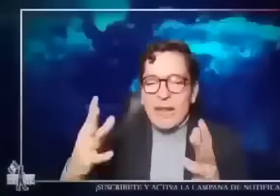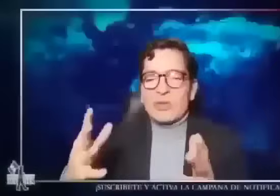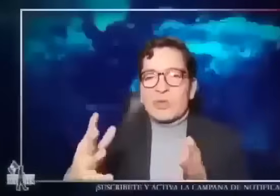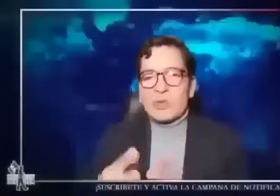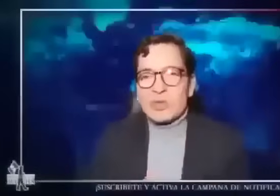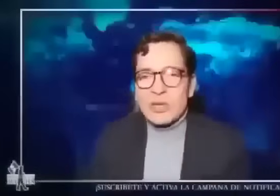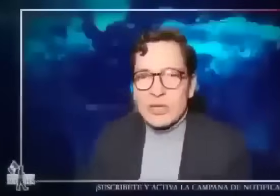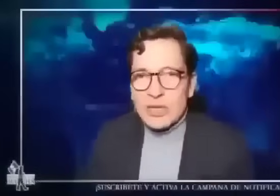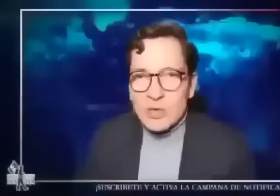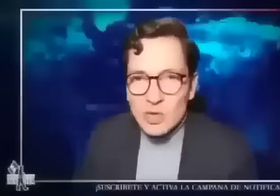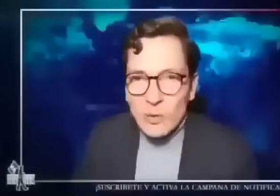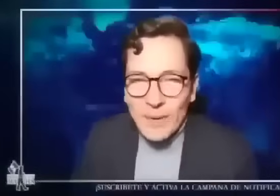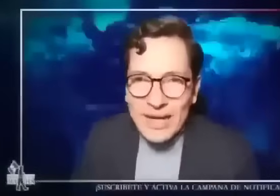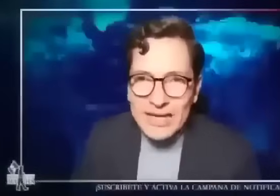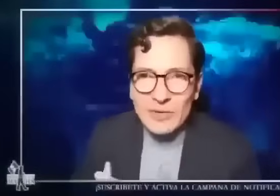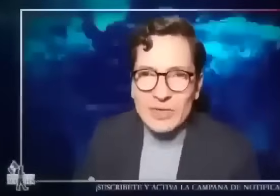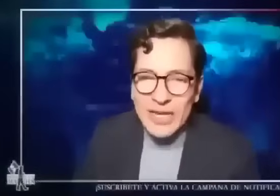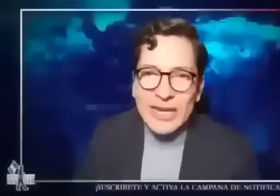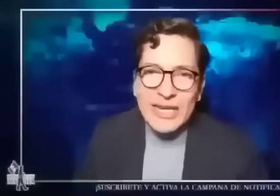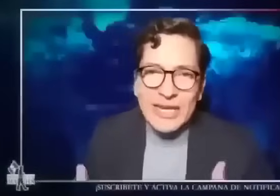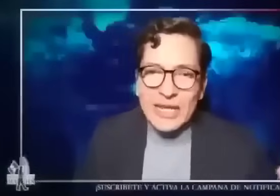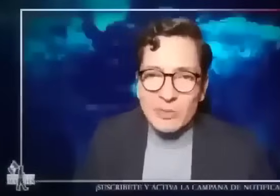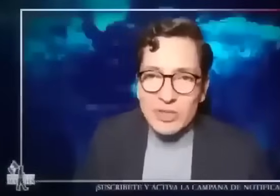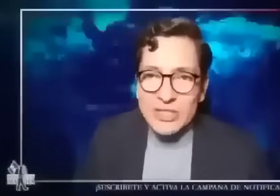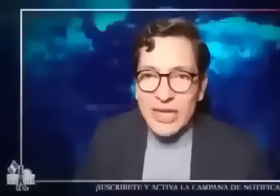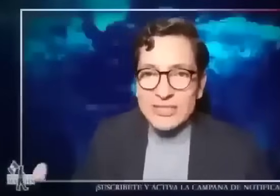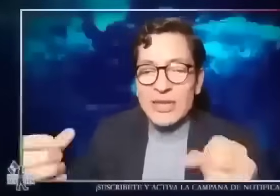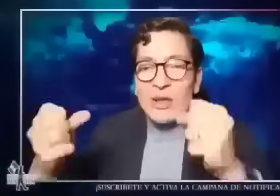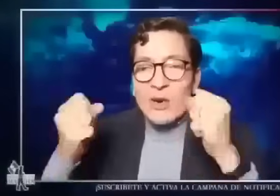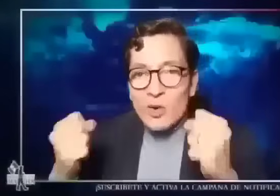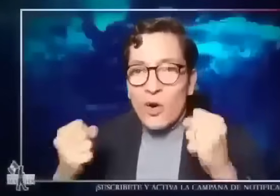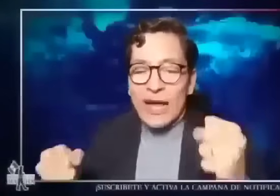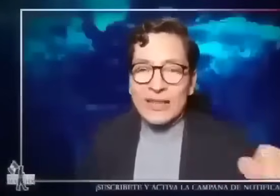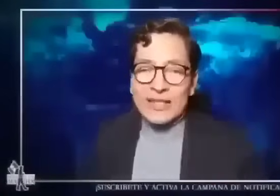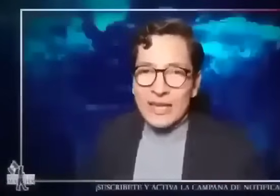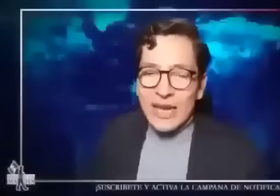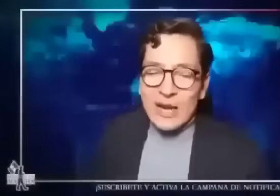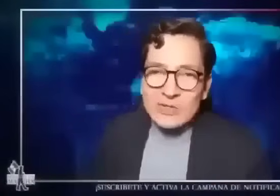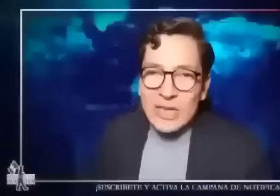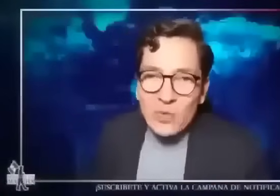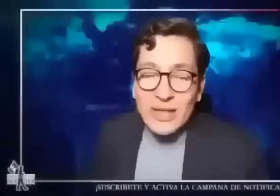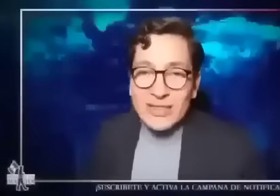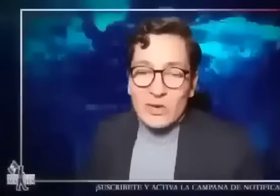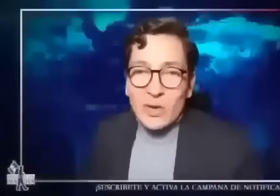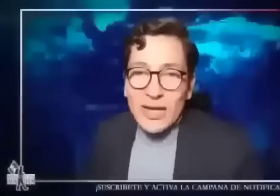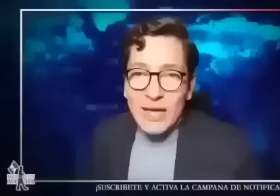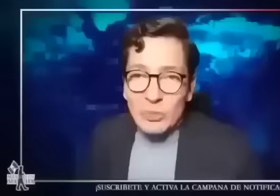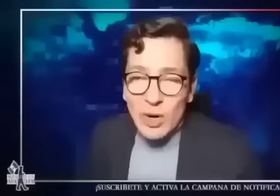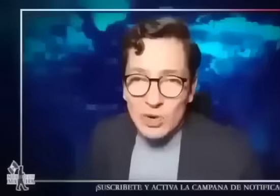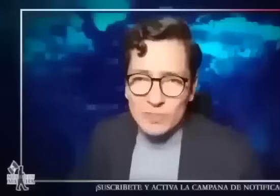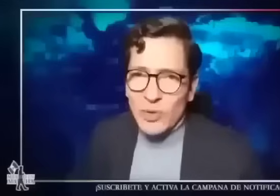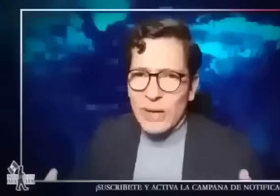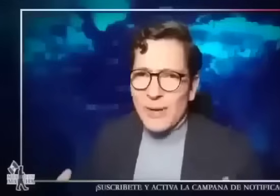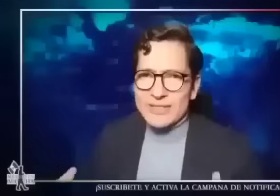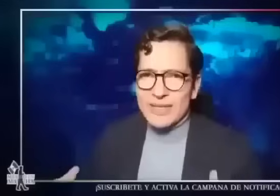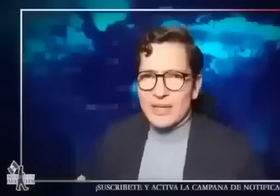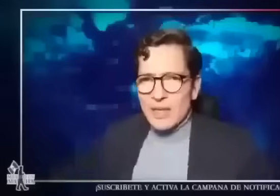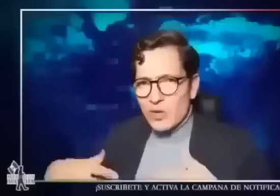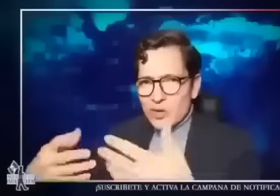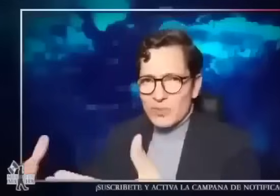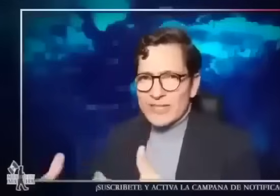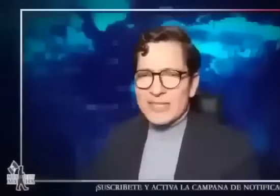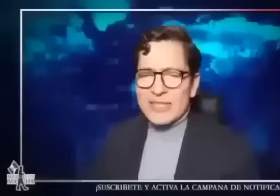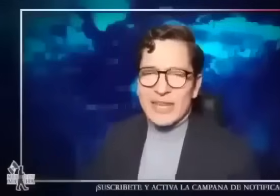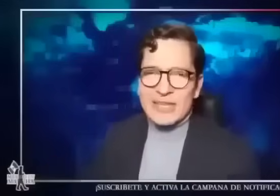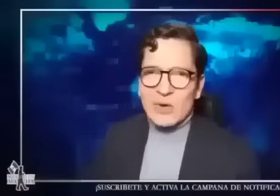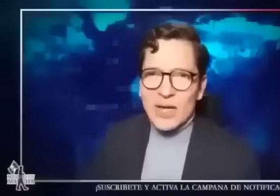el presidente, los aparatos de nuestro país, las fiscalías, las policías, logran detener a los delincuentes, logran capturarlos. ¿Pero qué